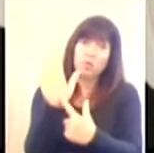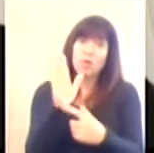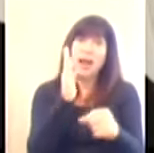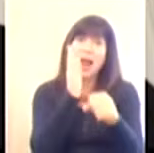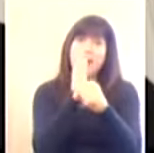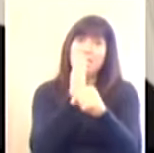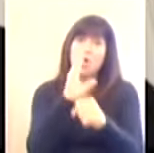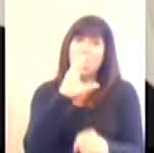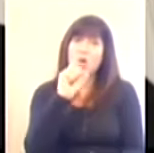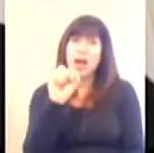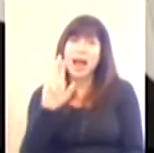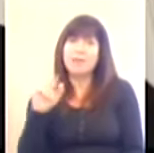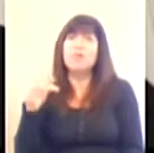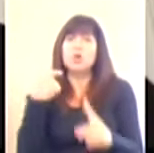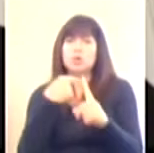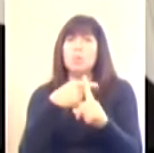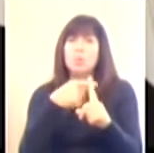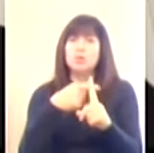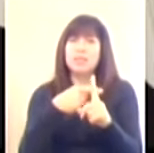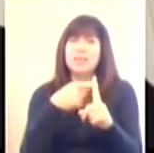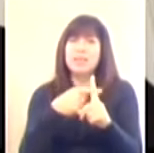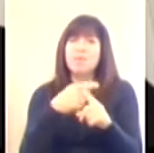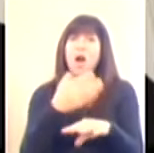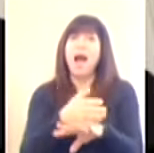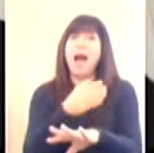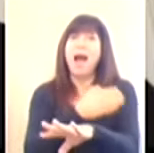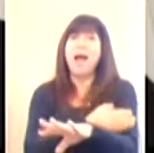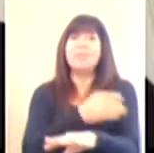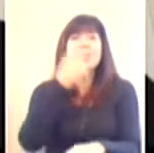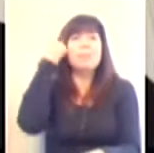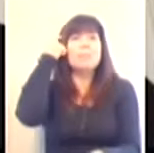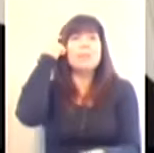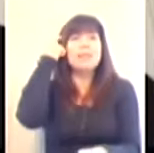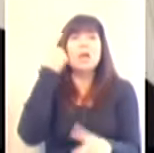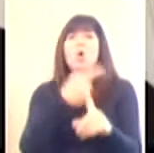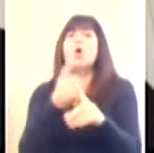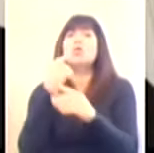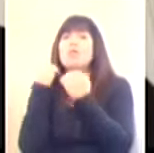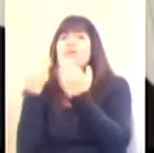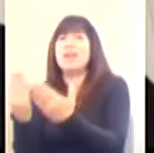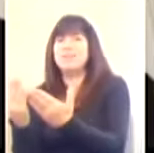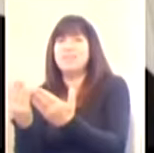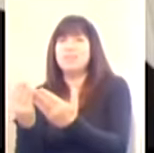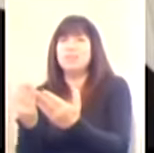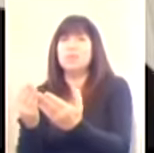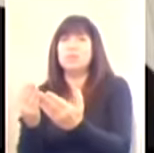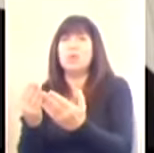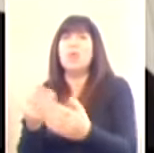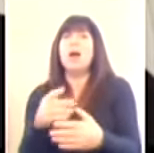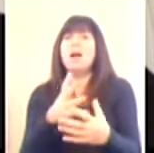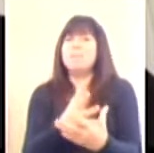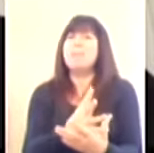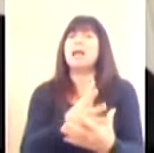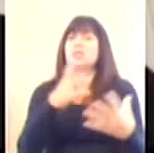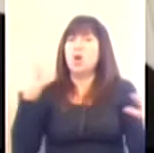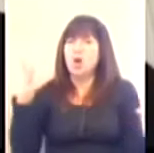son positivos, incluso antes de considerar los co-beneficios, pero desde luego al incorporarlos son incluso aún